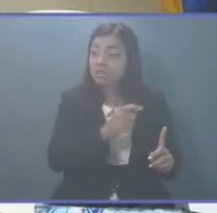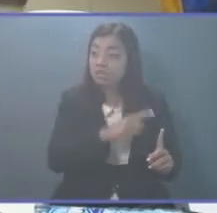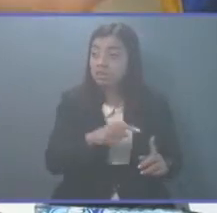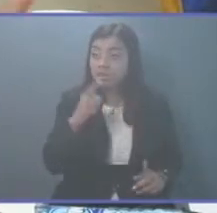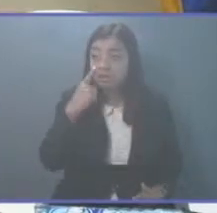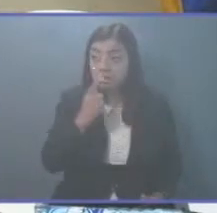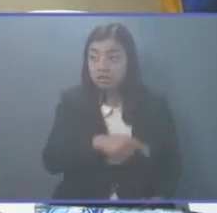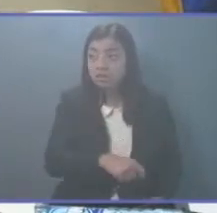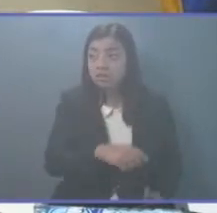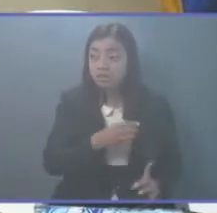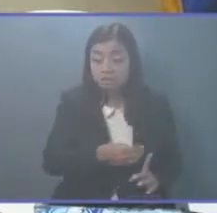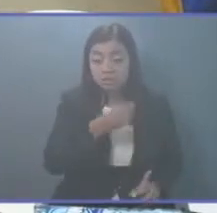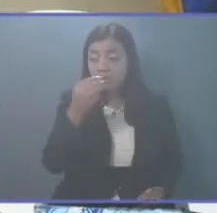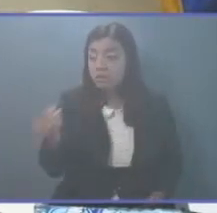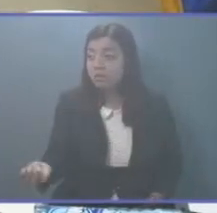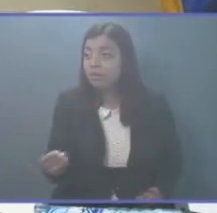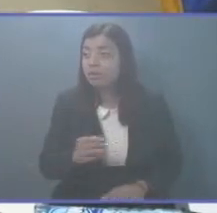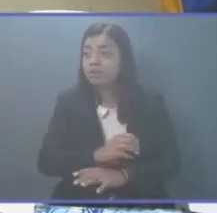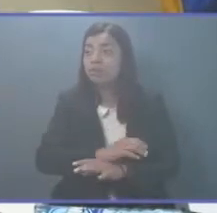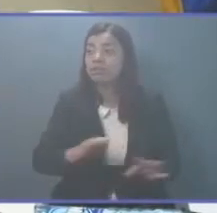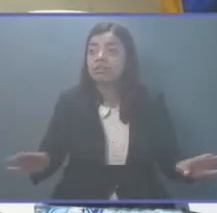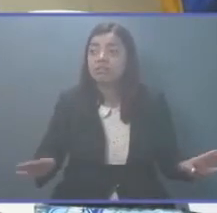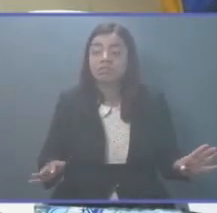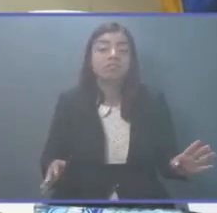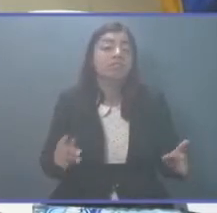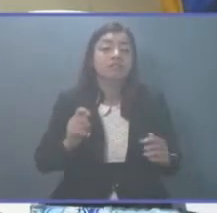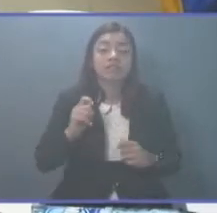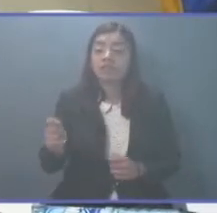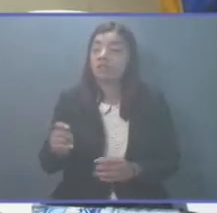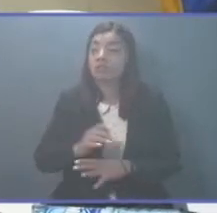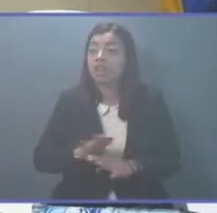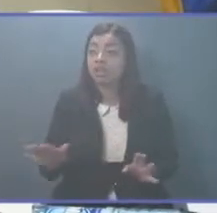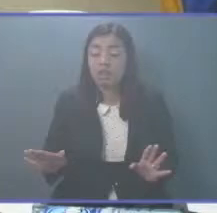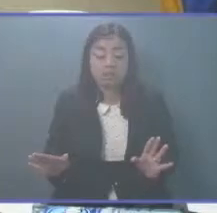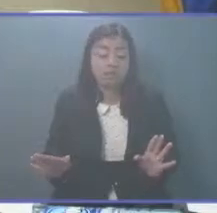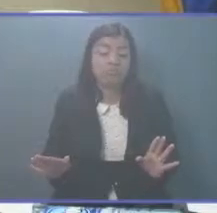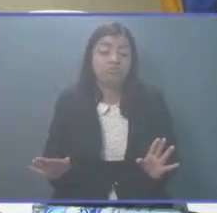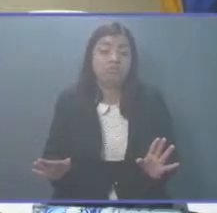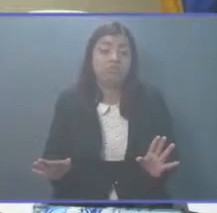te voy a devolver el pisto, y se acabó, retira la denuncia o ya no vayas a...